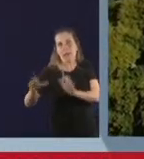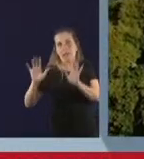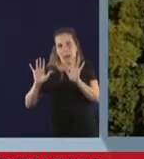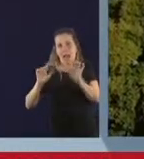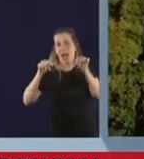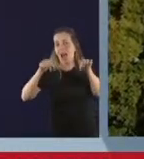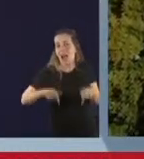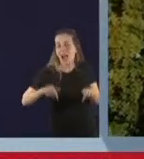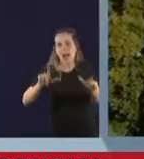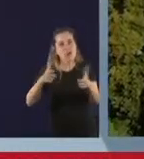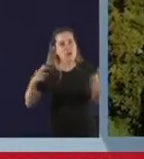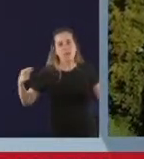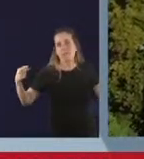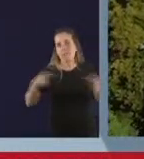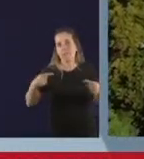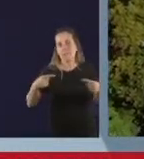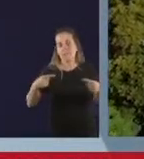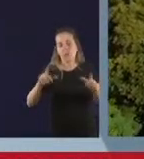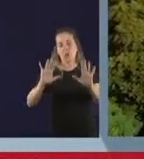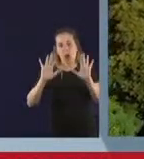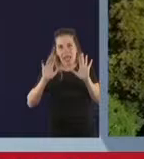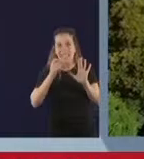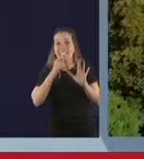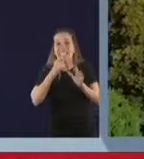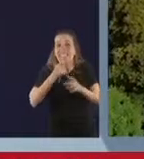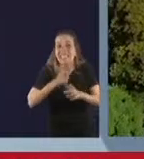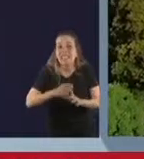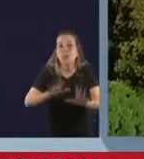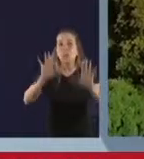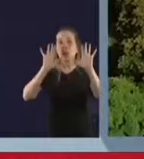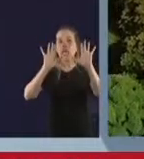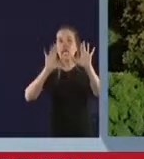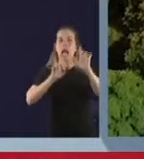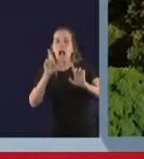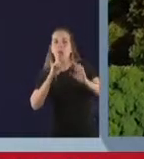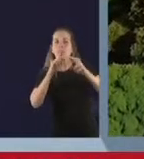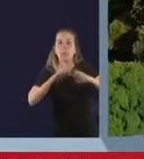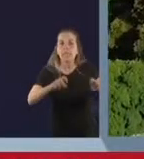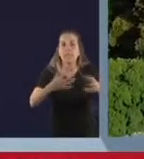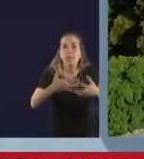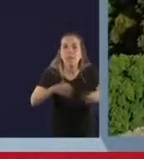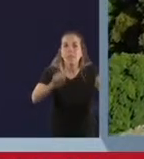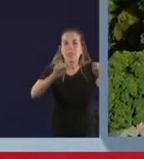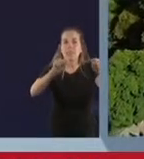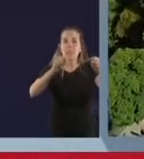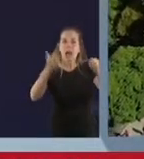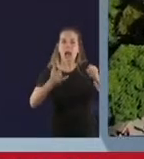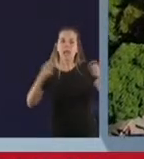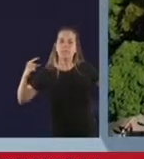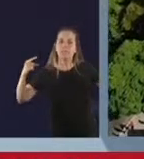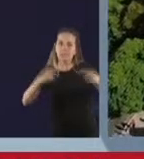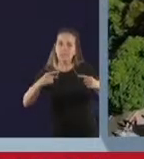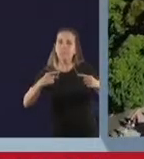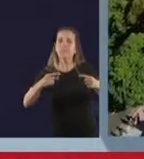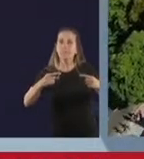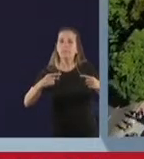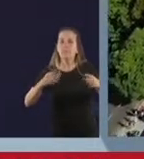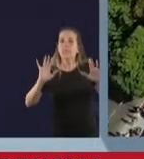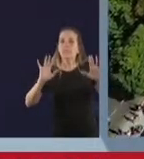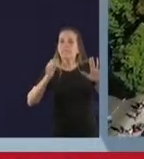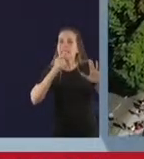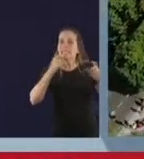no hay incompatibilidad Por supuesto que en caso o de que se que alguien considere que la incompatibilidad exista